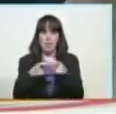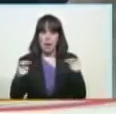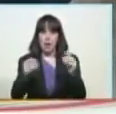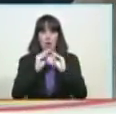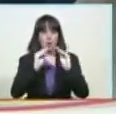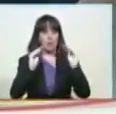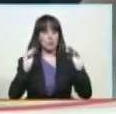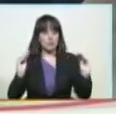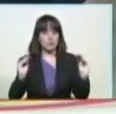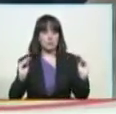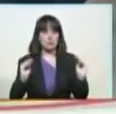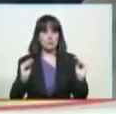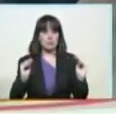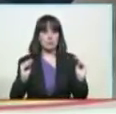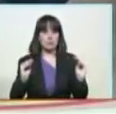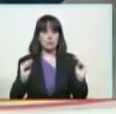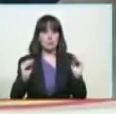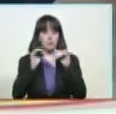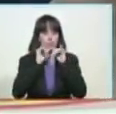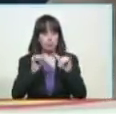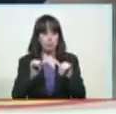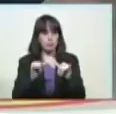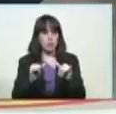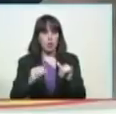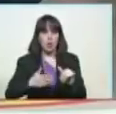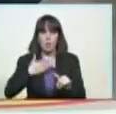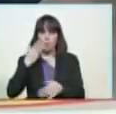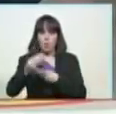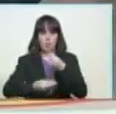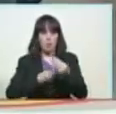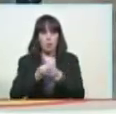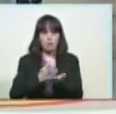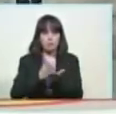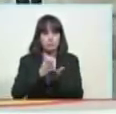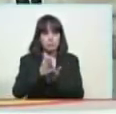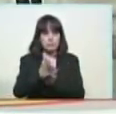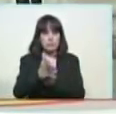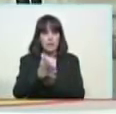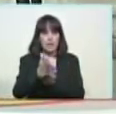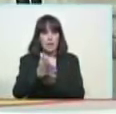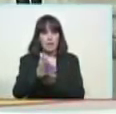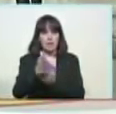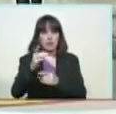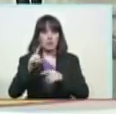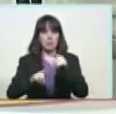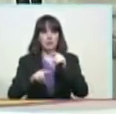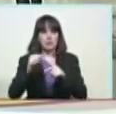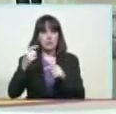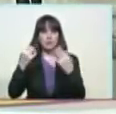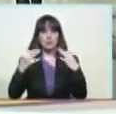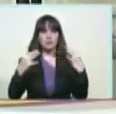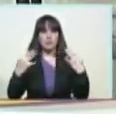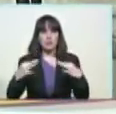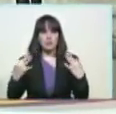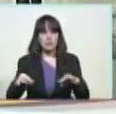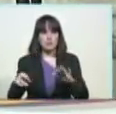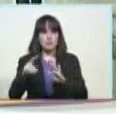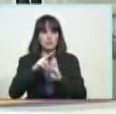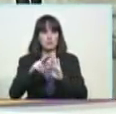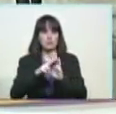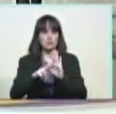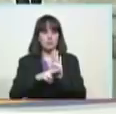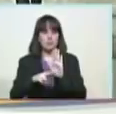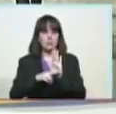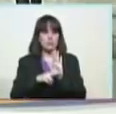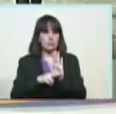anunciar nosotros podamos ir regularizando normalizando y mejorando